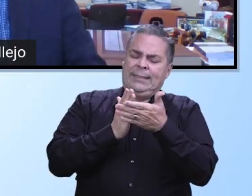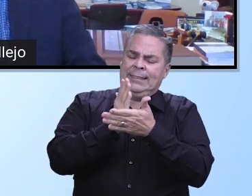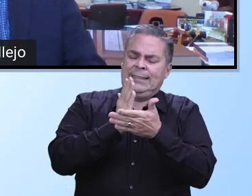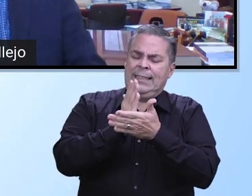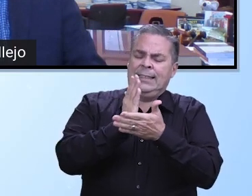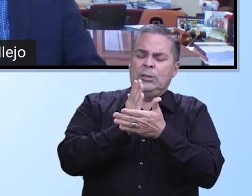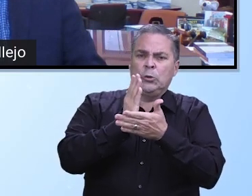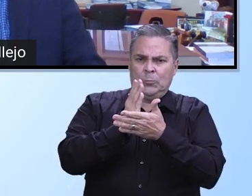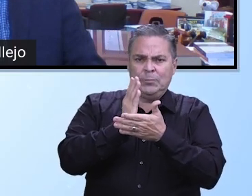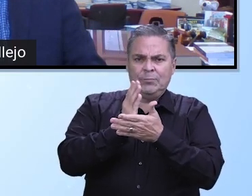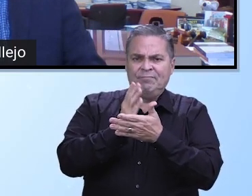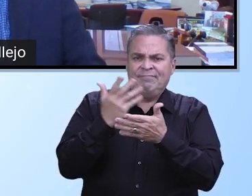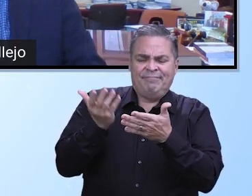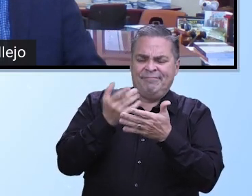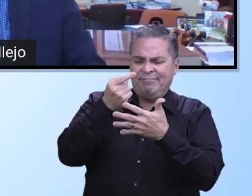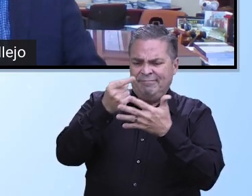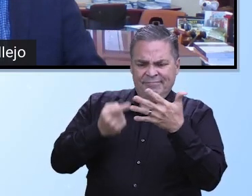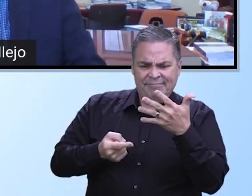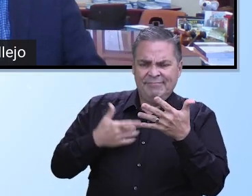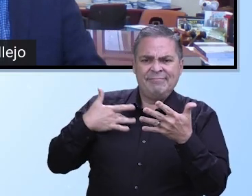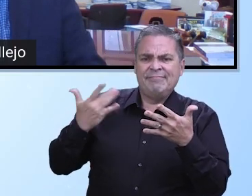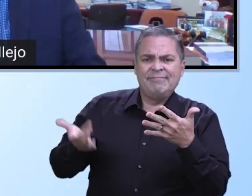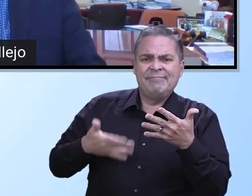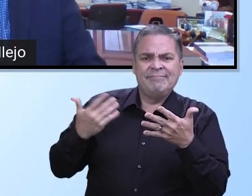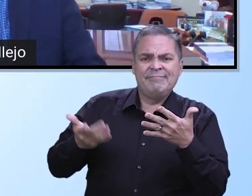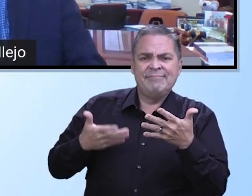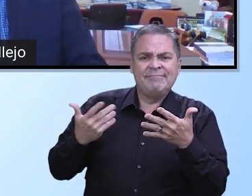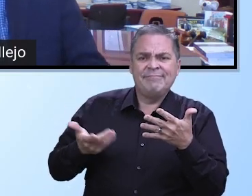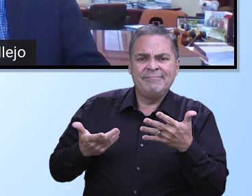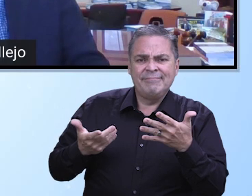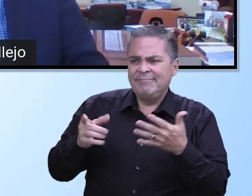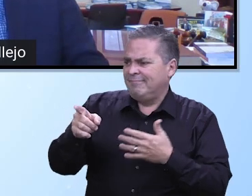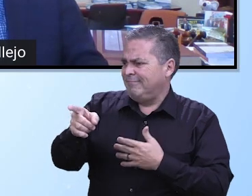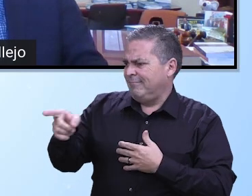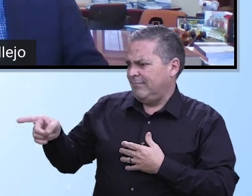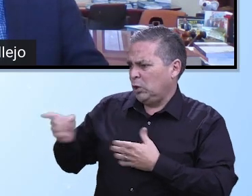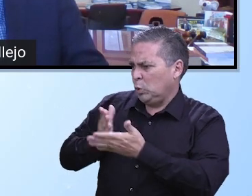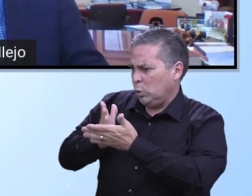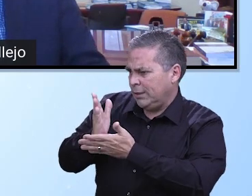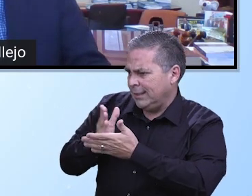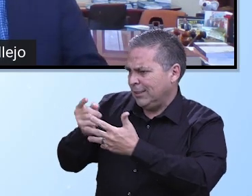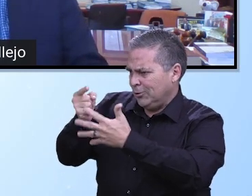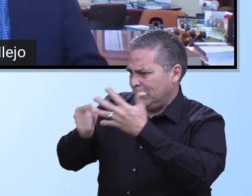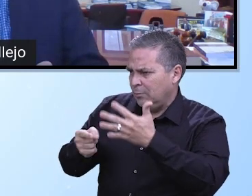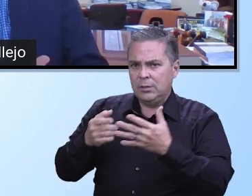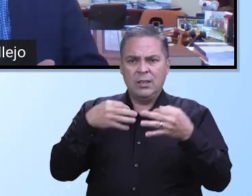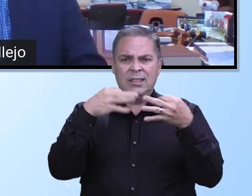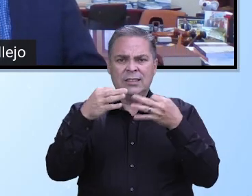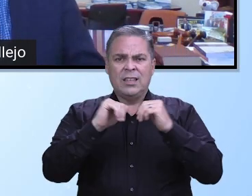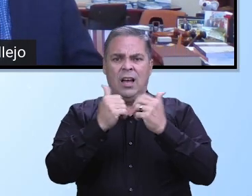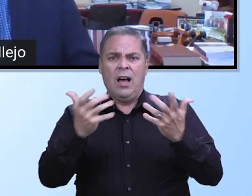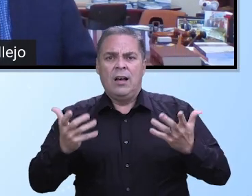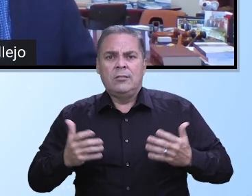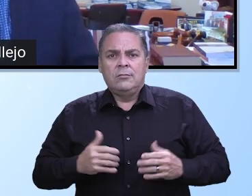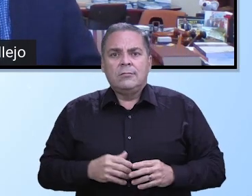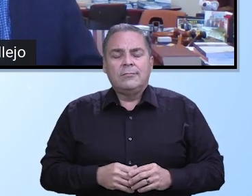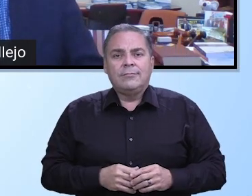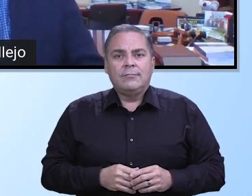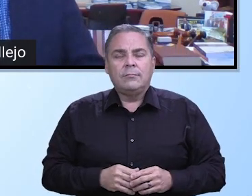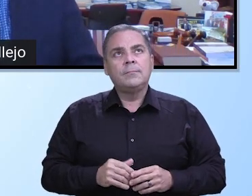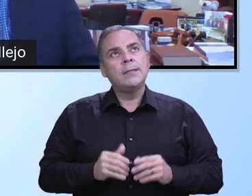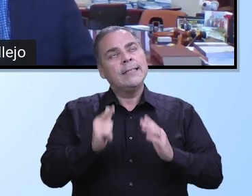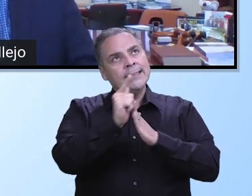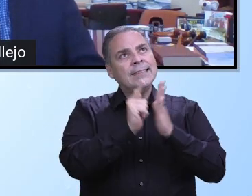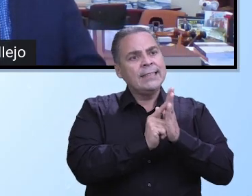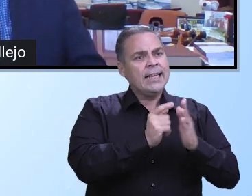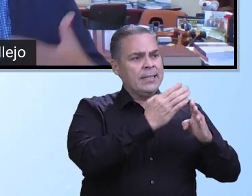sobre ellos en este episodio, ¿cuáles son esos derechos? ¿Cómo podemos explicarlos? Mire, la ley los divide en